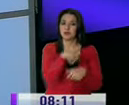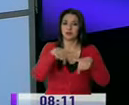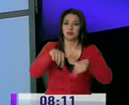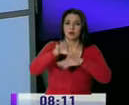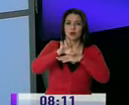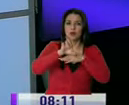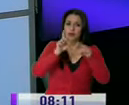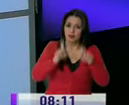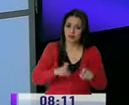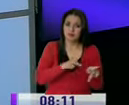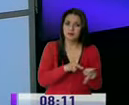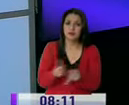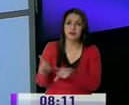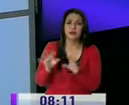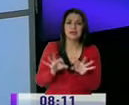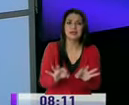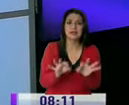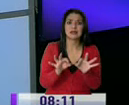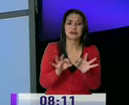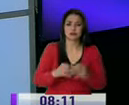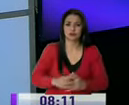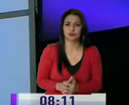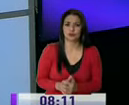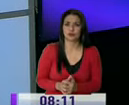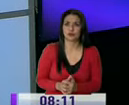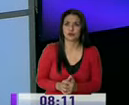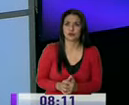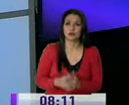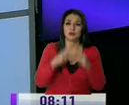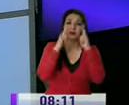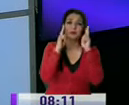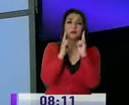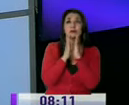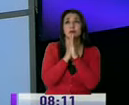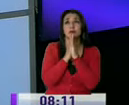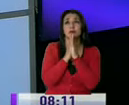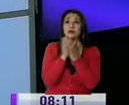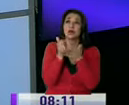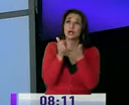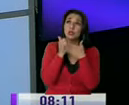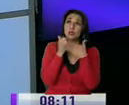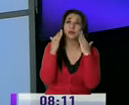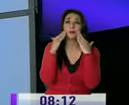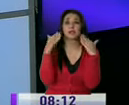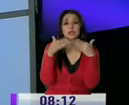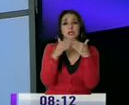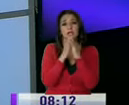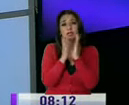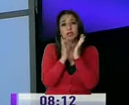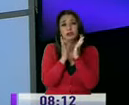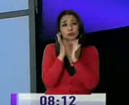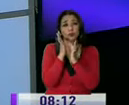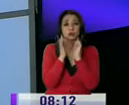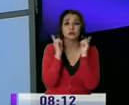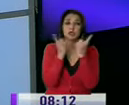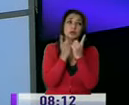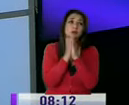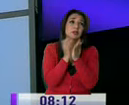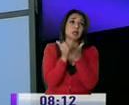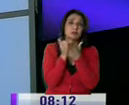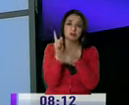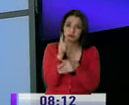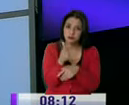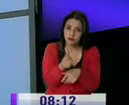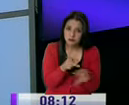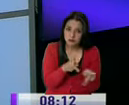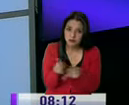como ecuatorianos mirar y no invocar solamente a la Virgencita o a Marianita de Jesús o a los santos que nos pueden ayudar. Recuerden